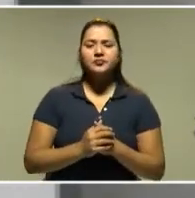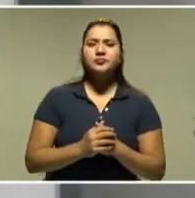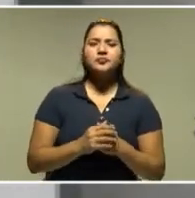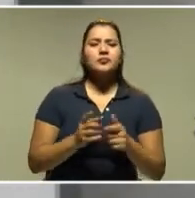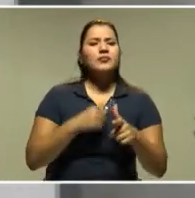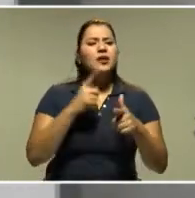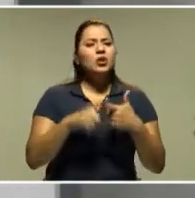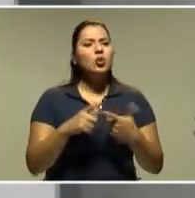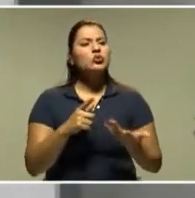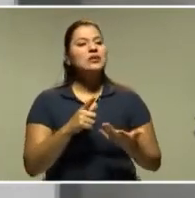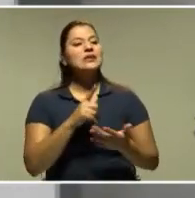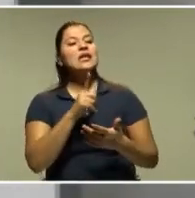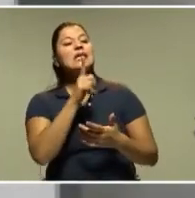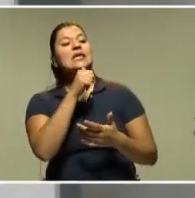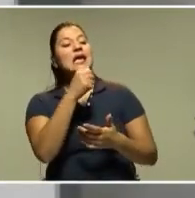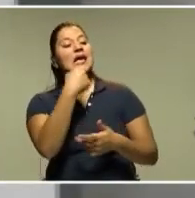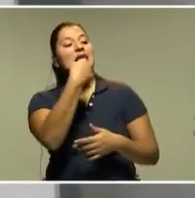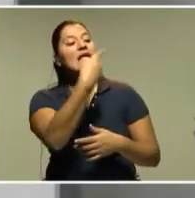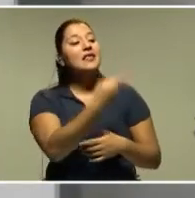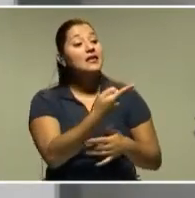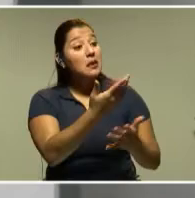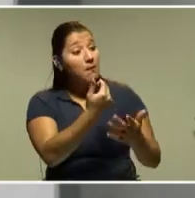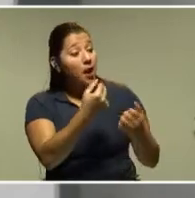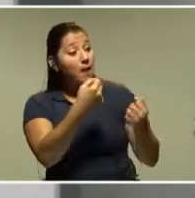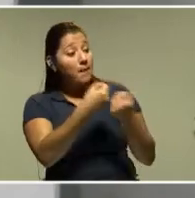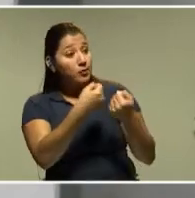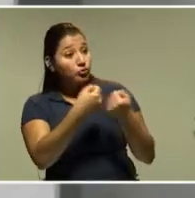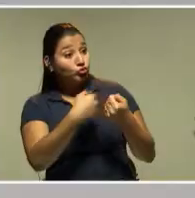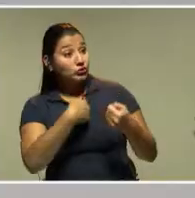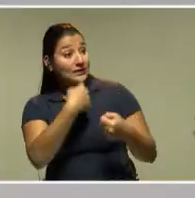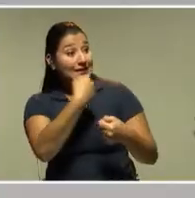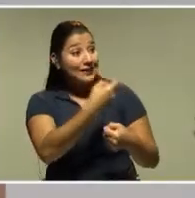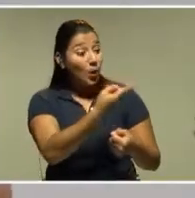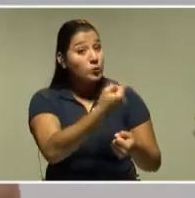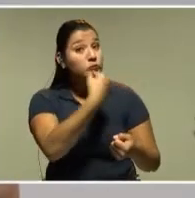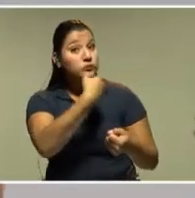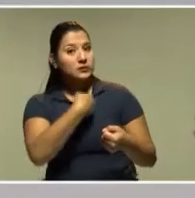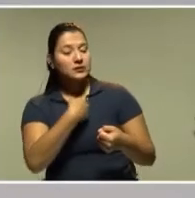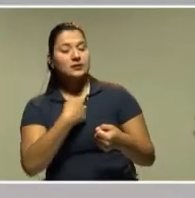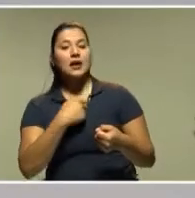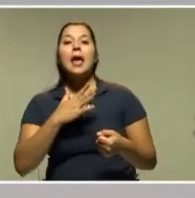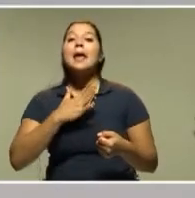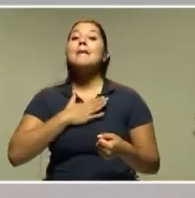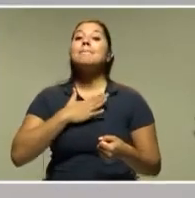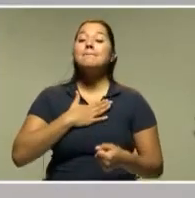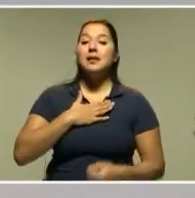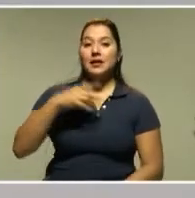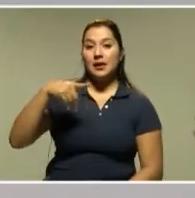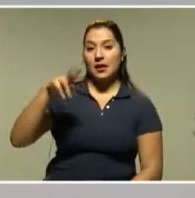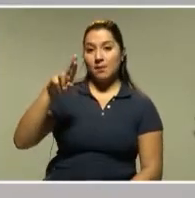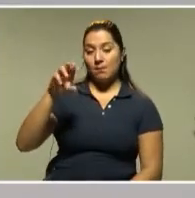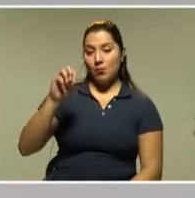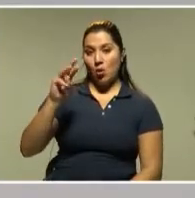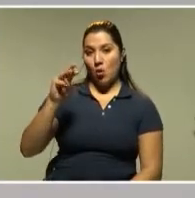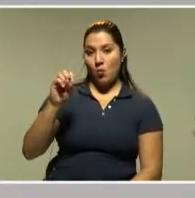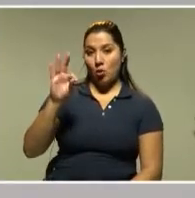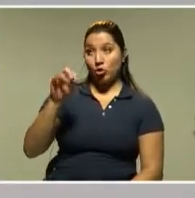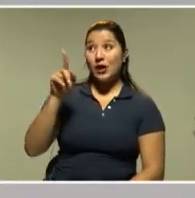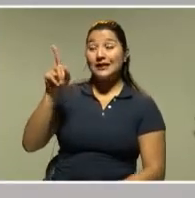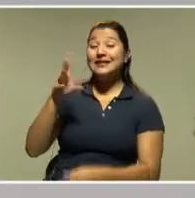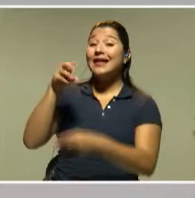propone a quién poder defender este título? ¿Cómo fue mi promotor. Ajá. De por sí, ella está entre las cuatro mejores del